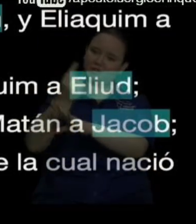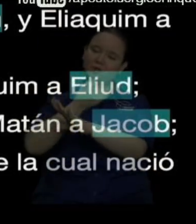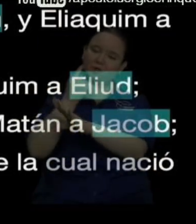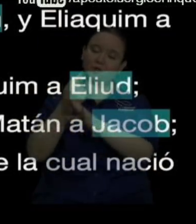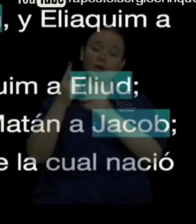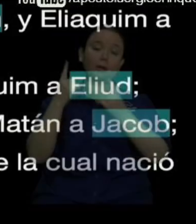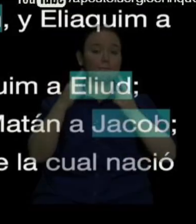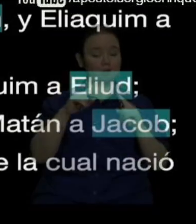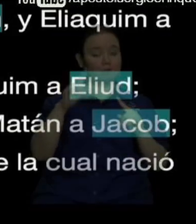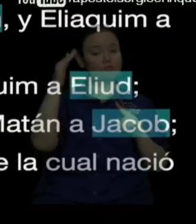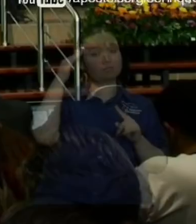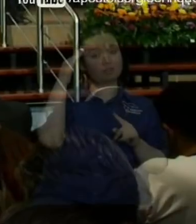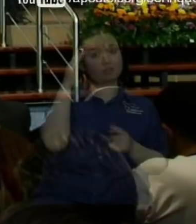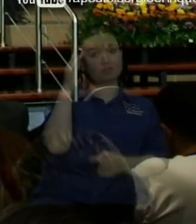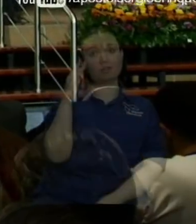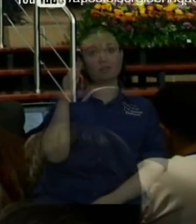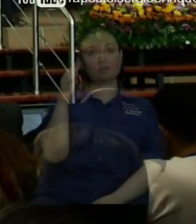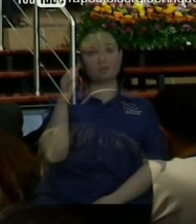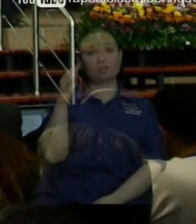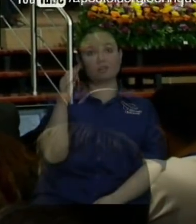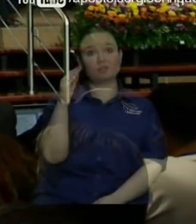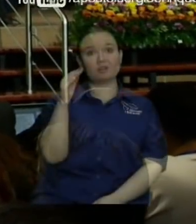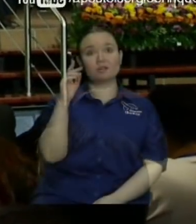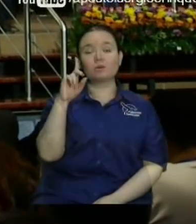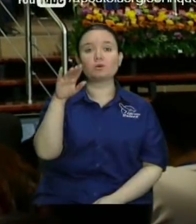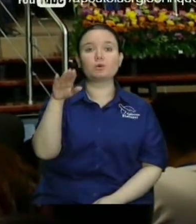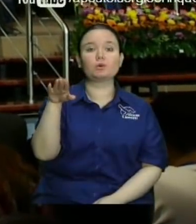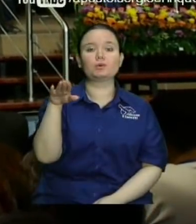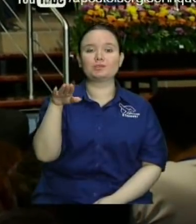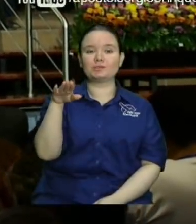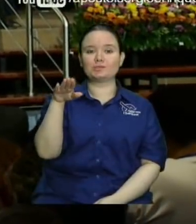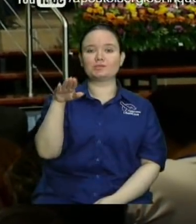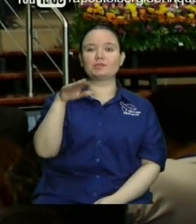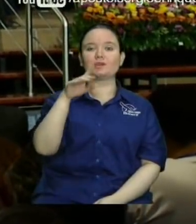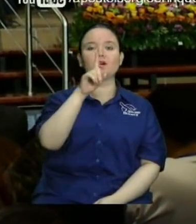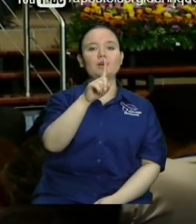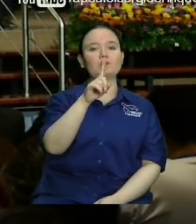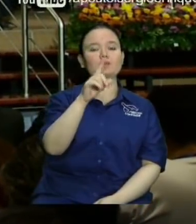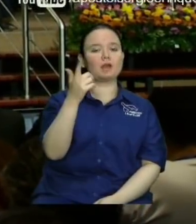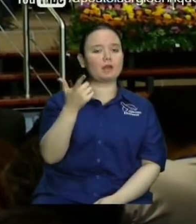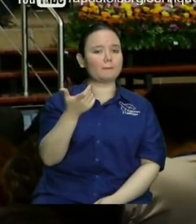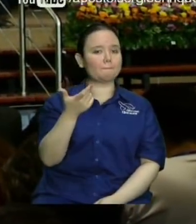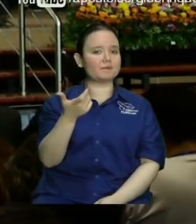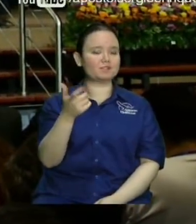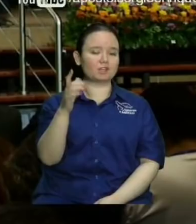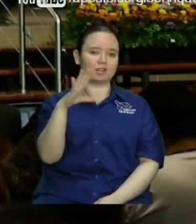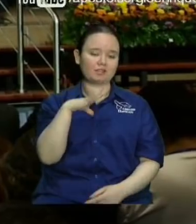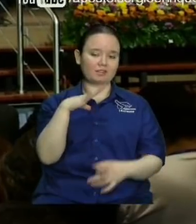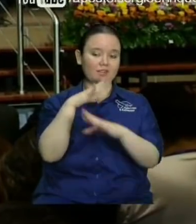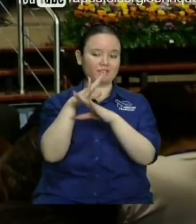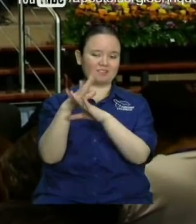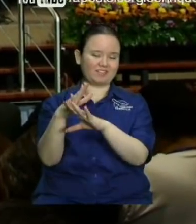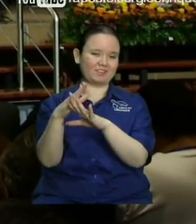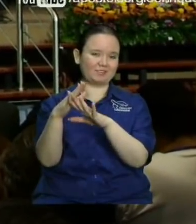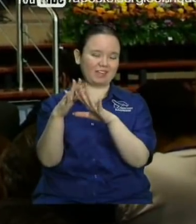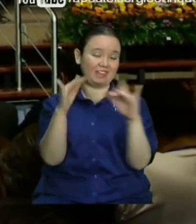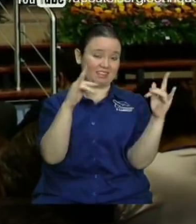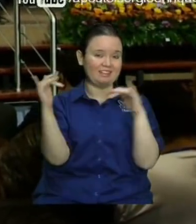eso creo que los hebreos le dicen Uzi a una su pistolita, ¿va?, recordándose de que Usías hacía armas de guerra para